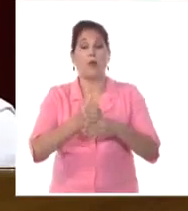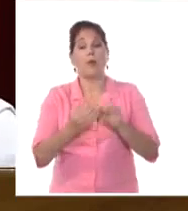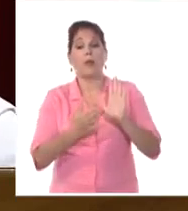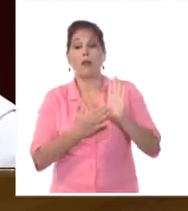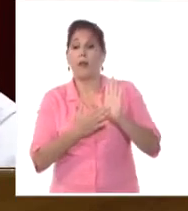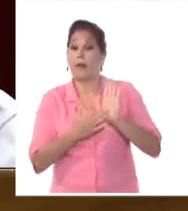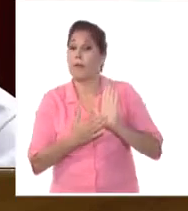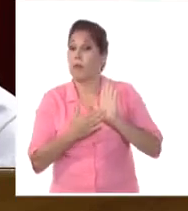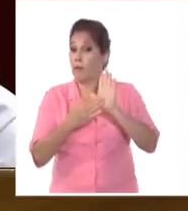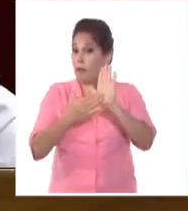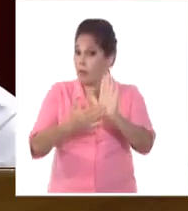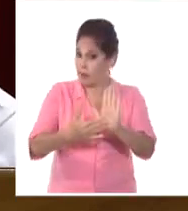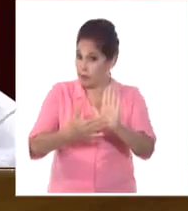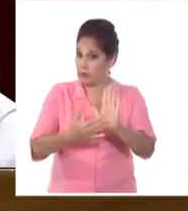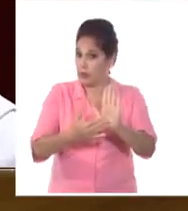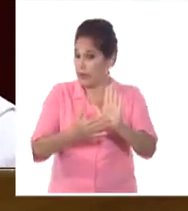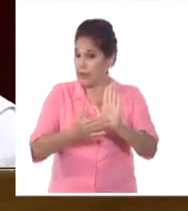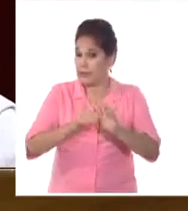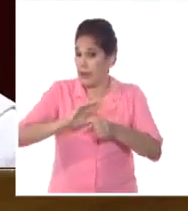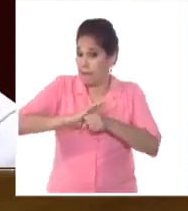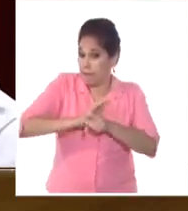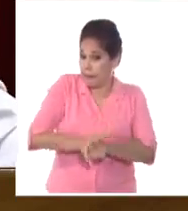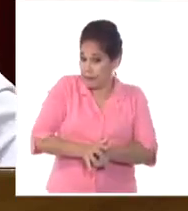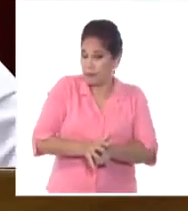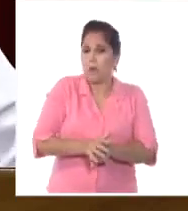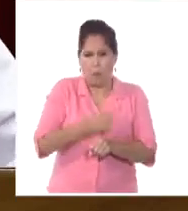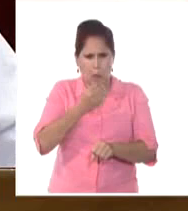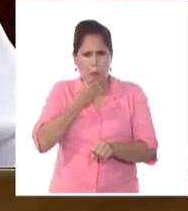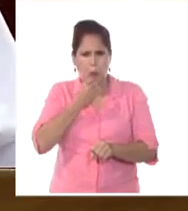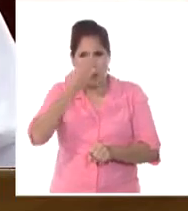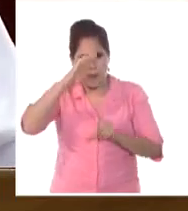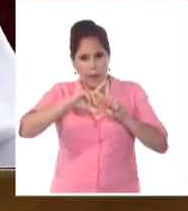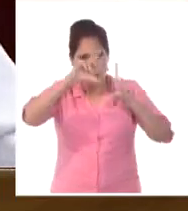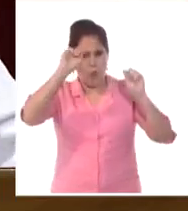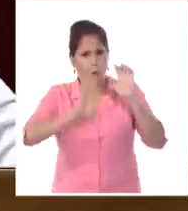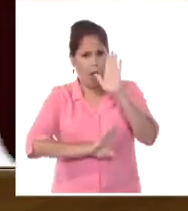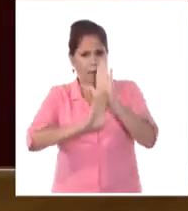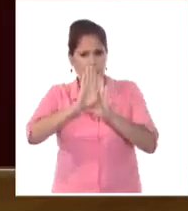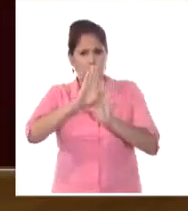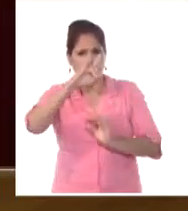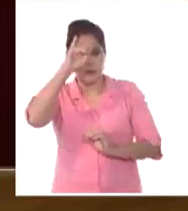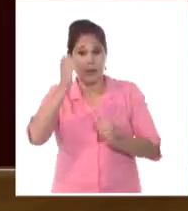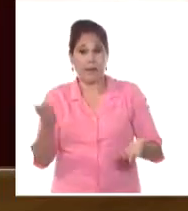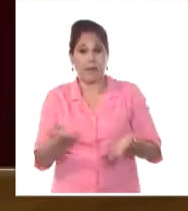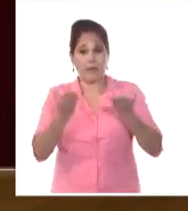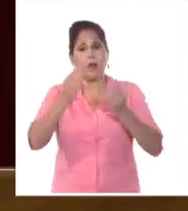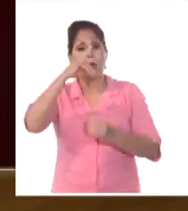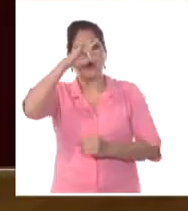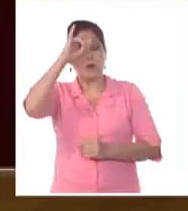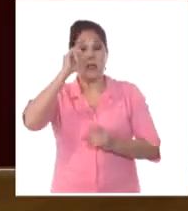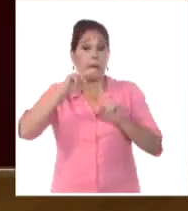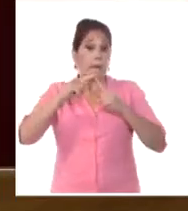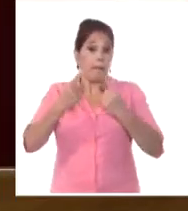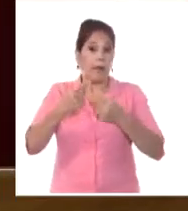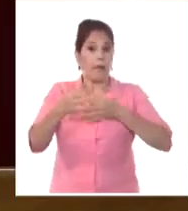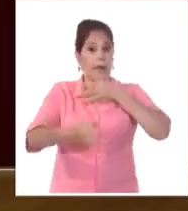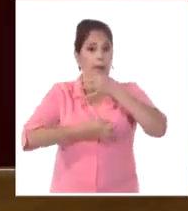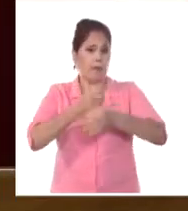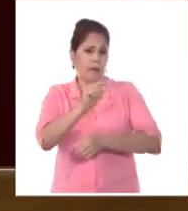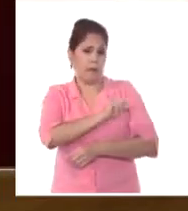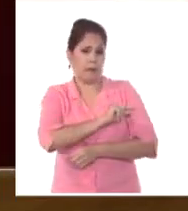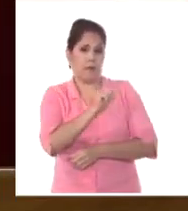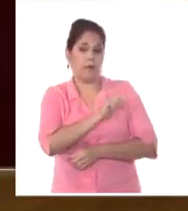demostrando que pese al cerco y la presión, es posible que Cuba avance y se desarrolle, pero como expresé